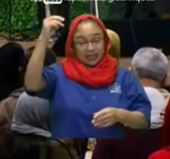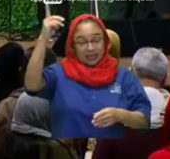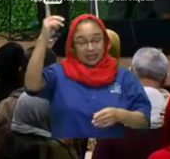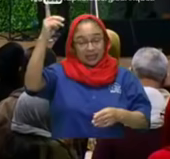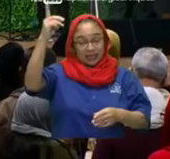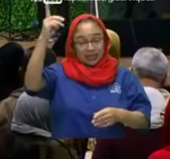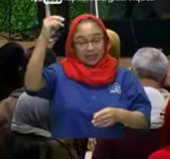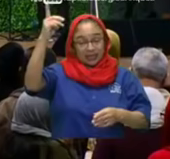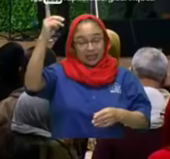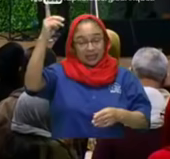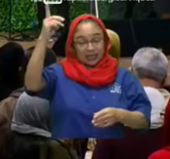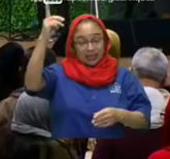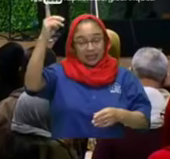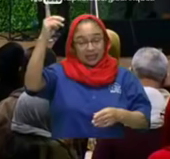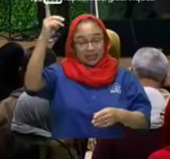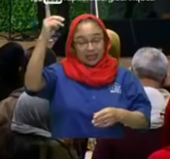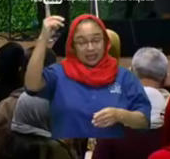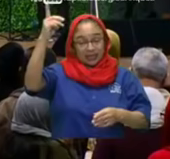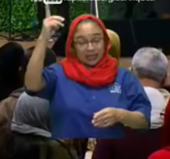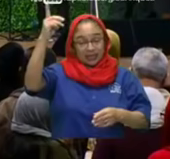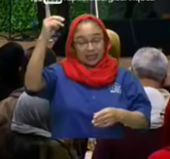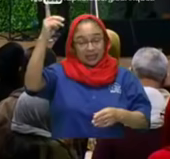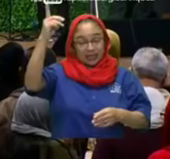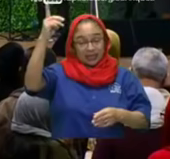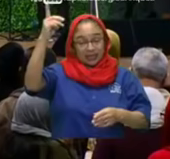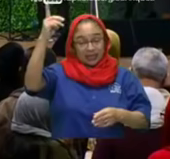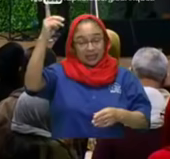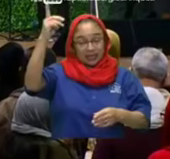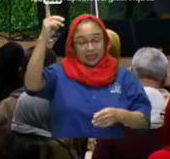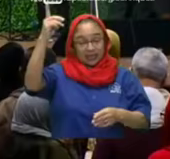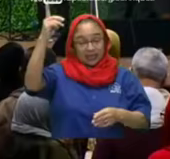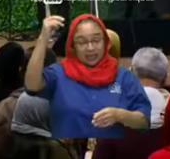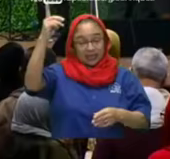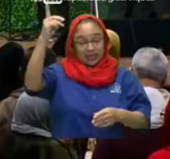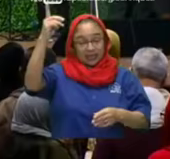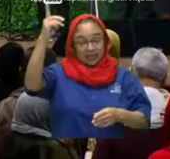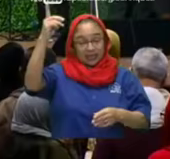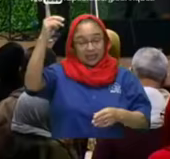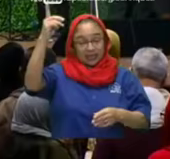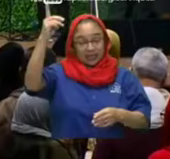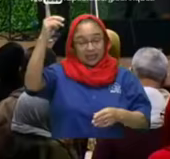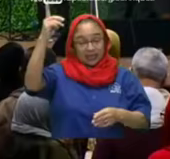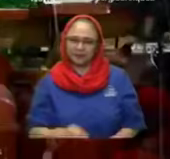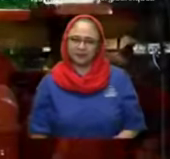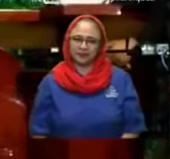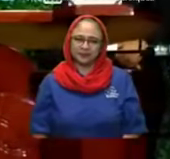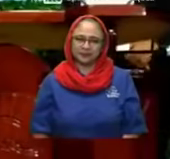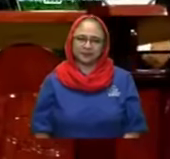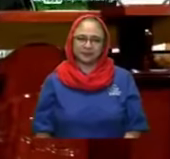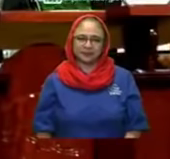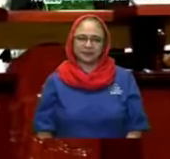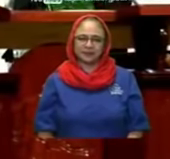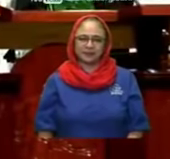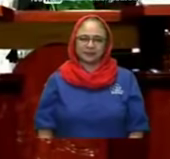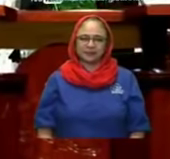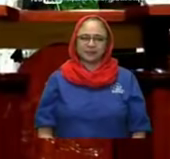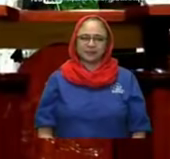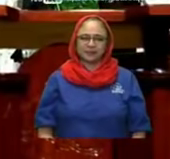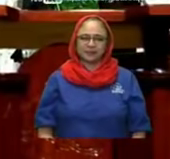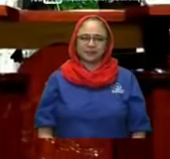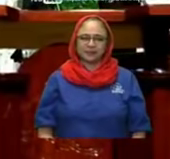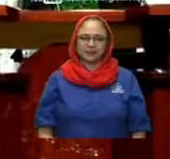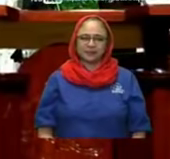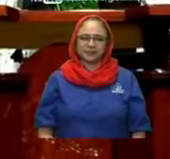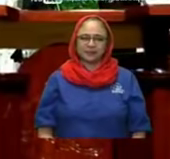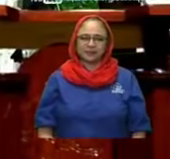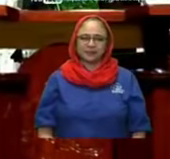aquí. Sí. Gracias. ¿Alguien más? Queremos gozarnos con ese